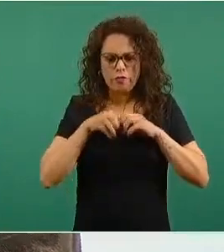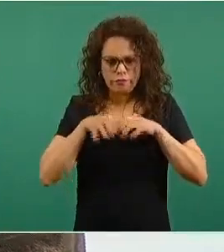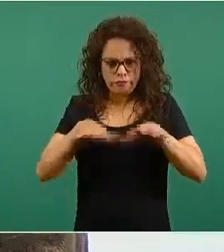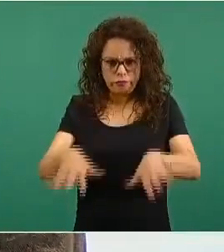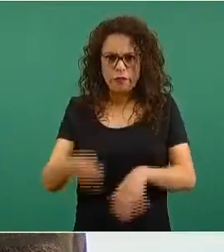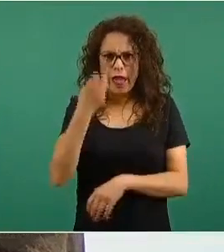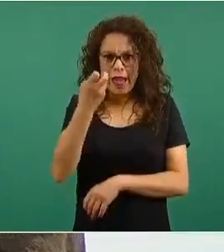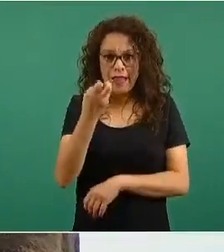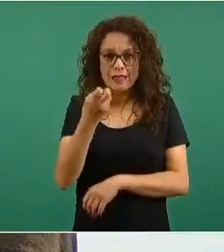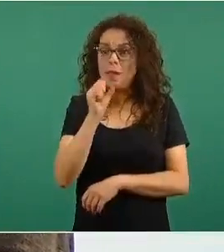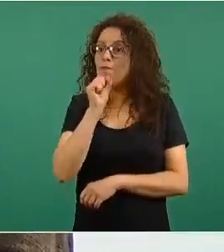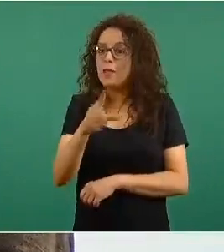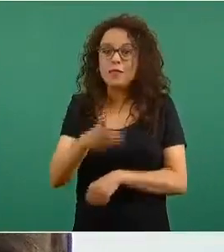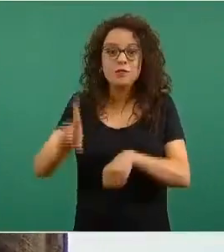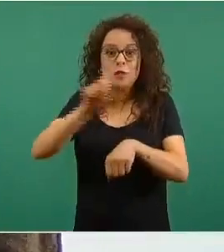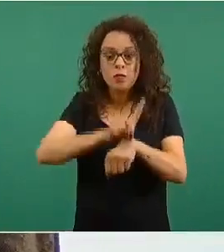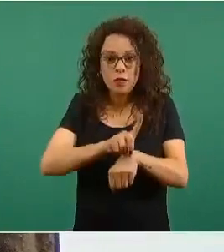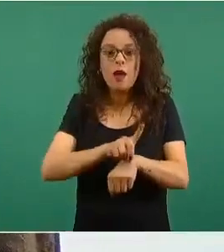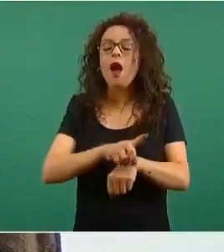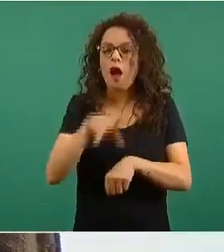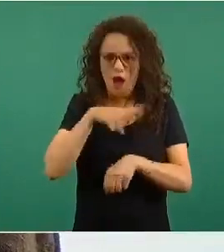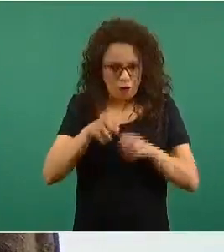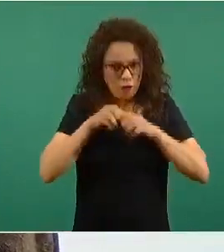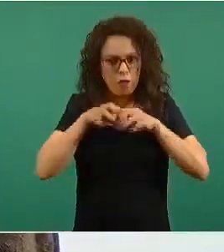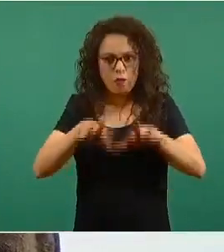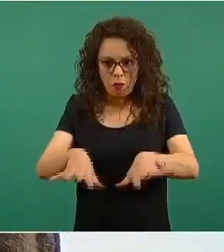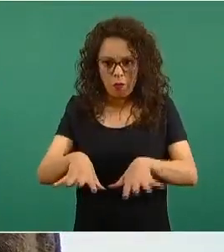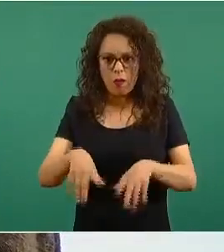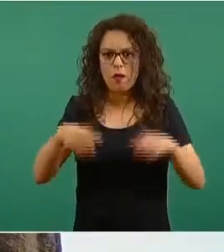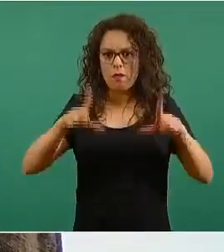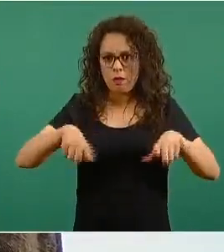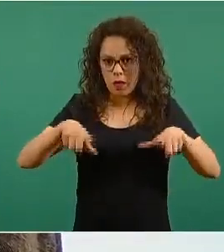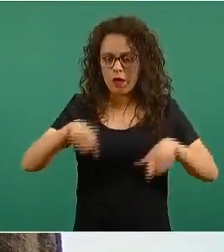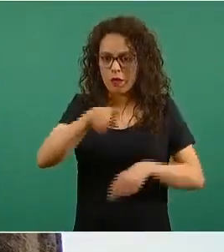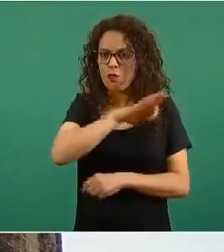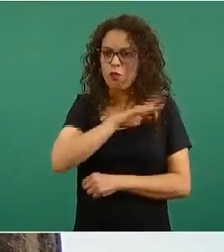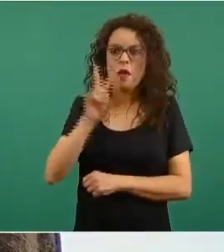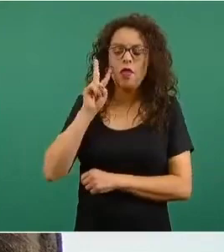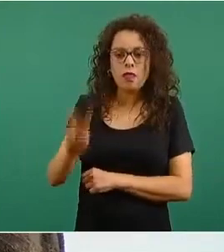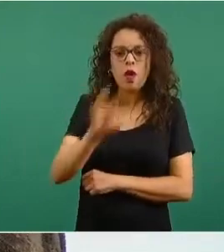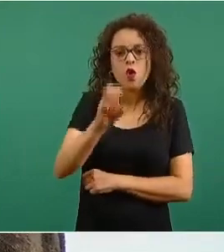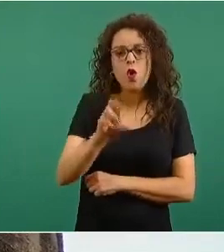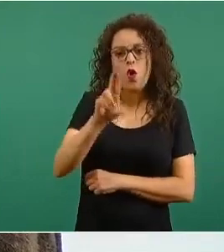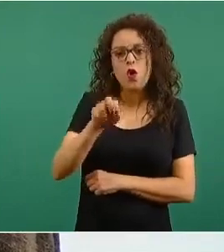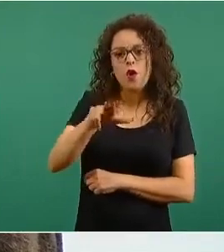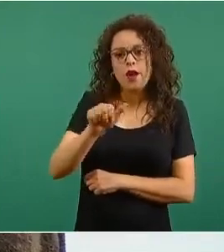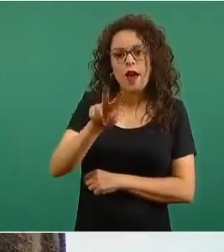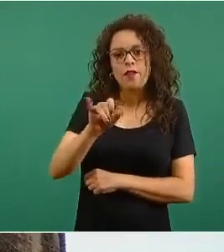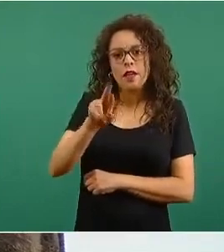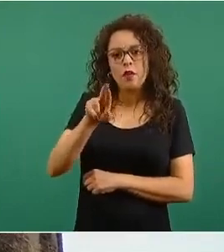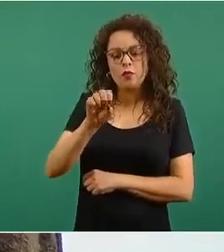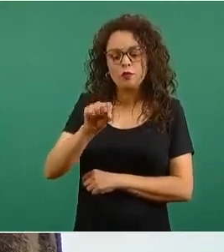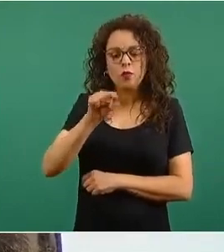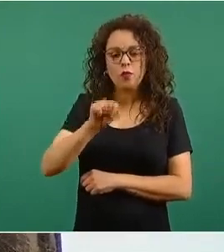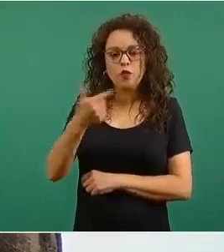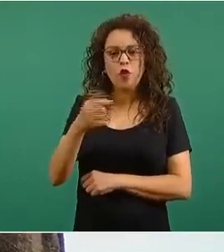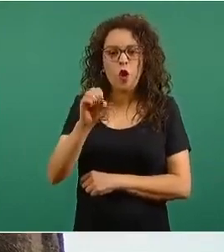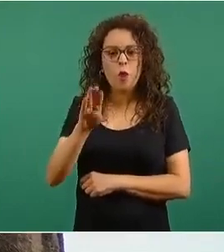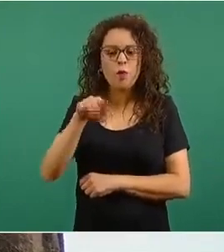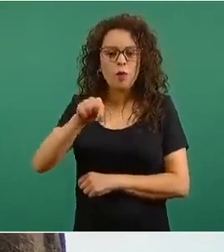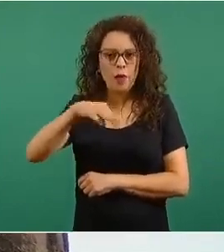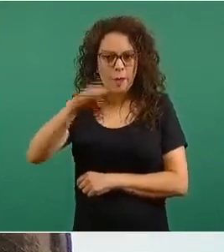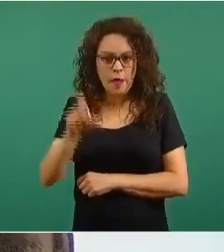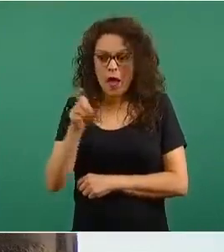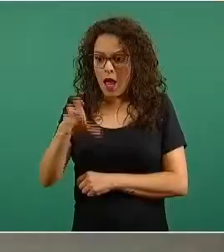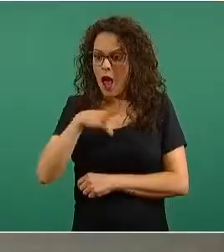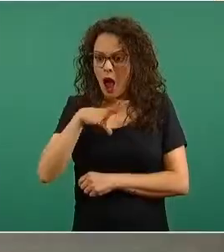día. Por favor, quien tenga interés, vaya a coronavirus.gov.mx, ese y todos los documentos están